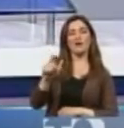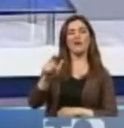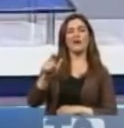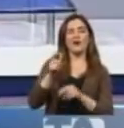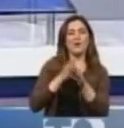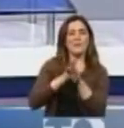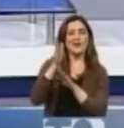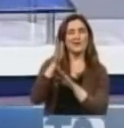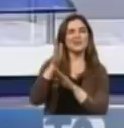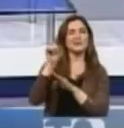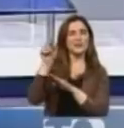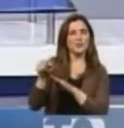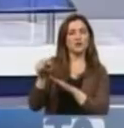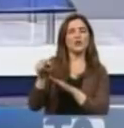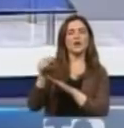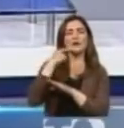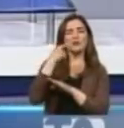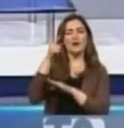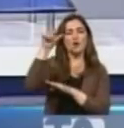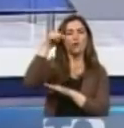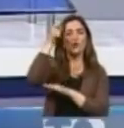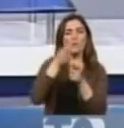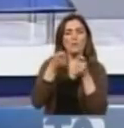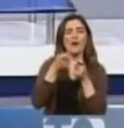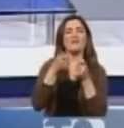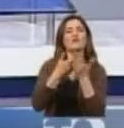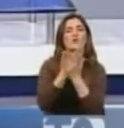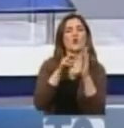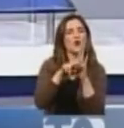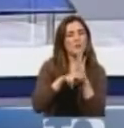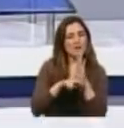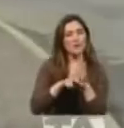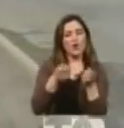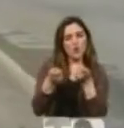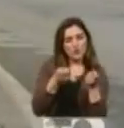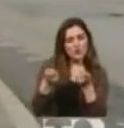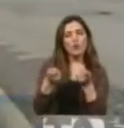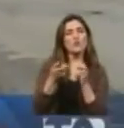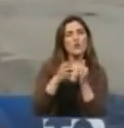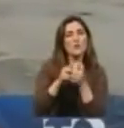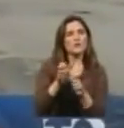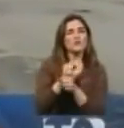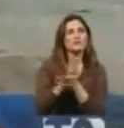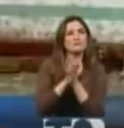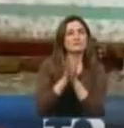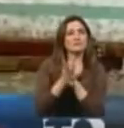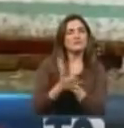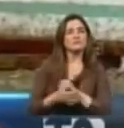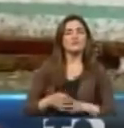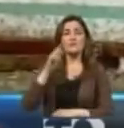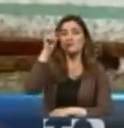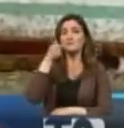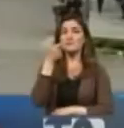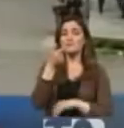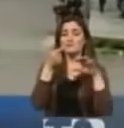el Estado debe establecer políticas para el manejo de la crisis de seguridad. que el abandono reconocido por el gobierno en